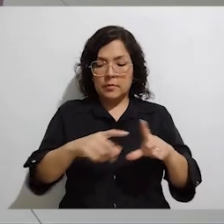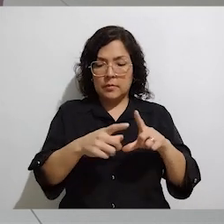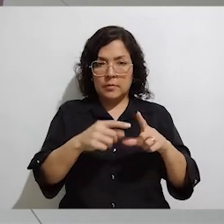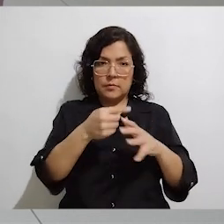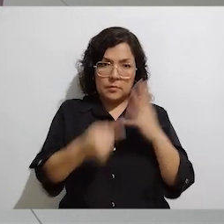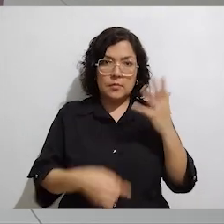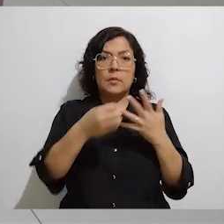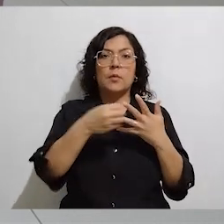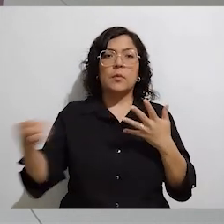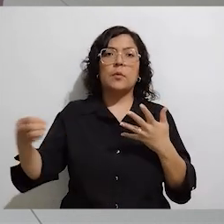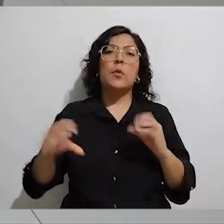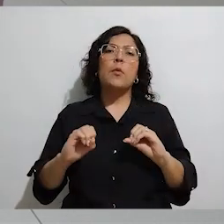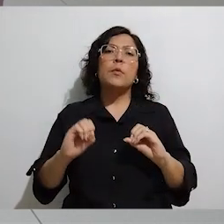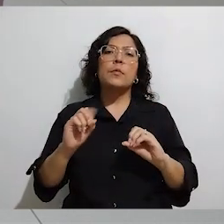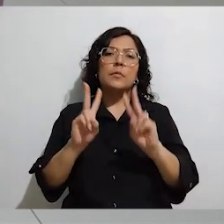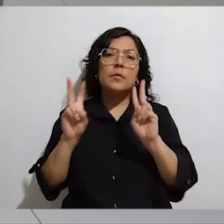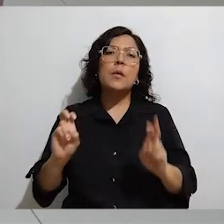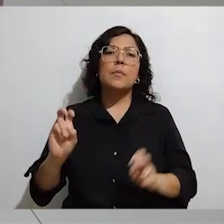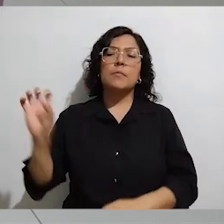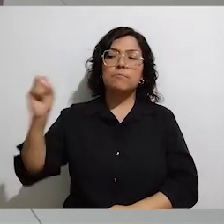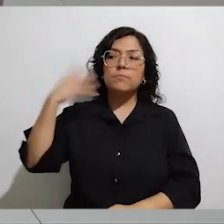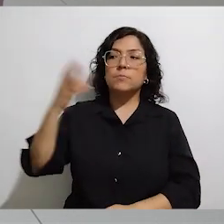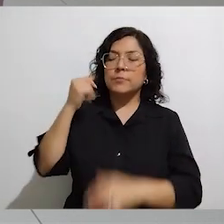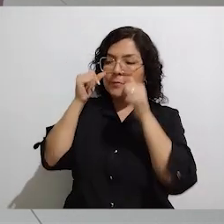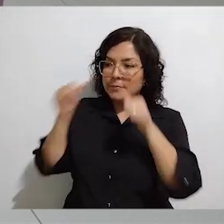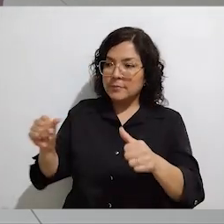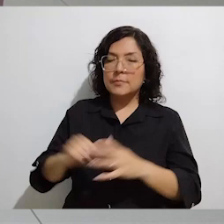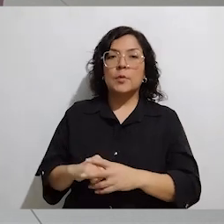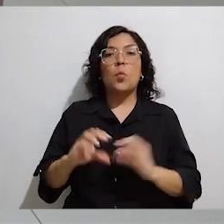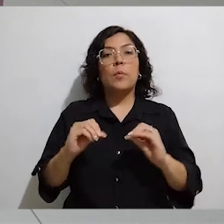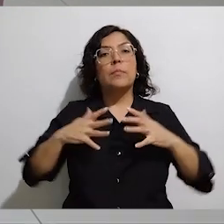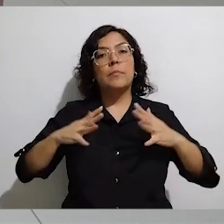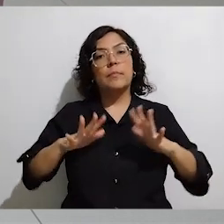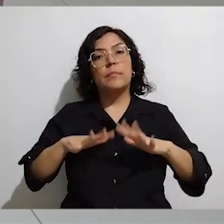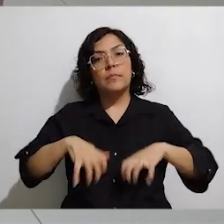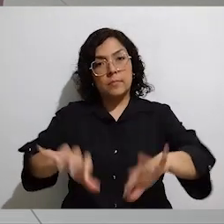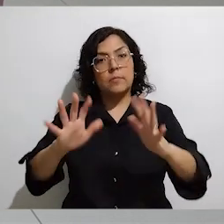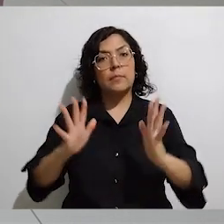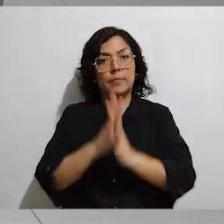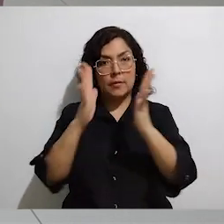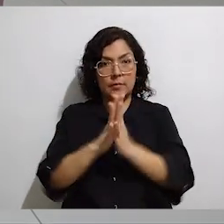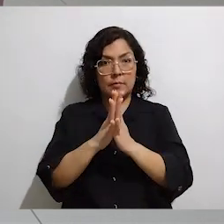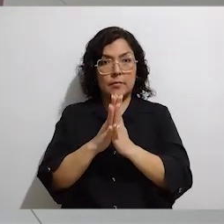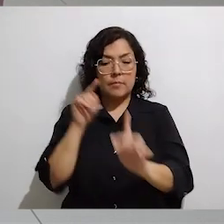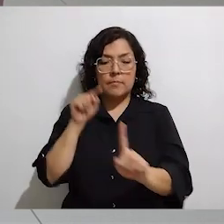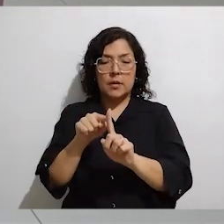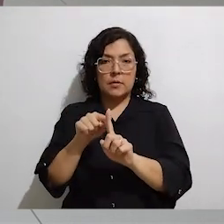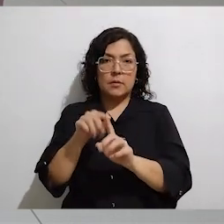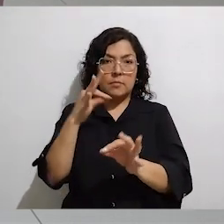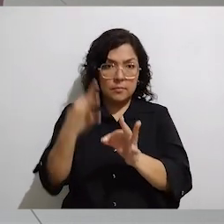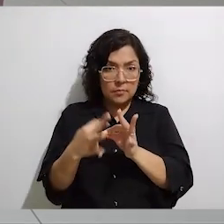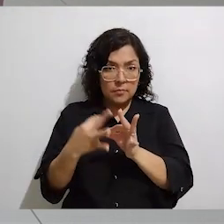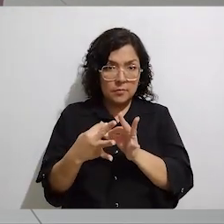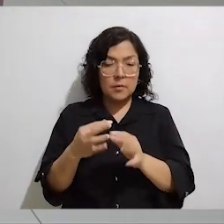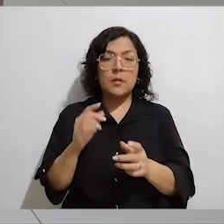temas de audiencia pública y también que plantean los temas de participación ciudadana, y no solo de corto, sino de mediano y largo plazo, como puede